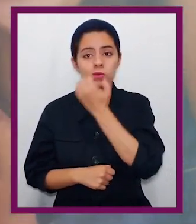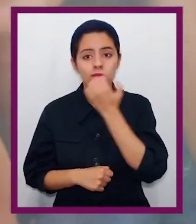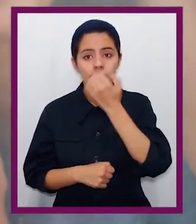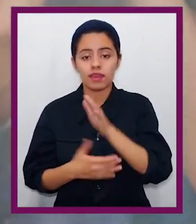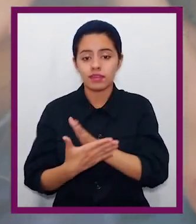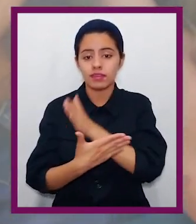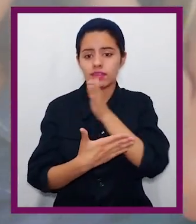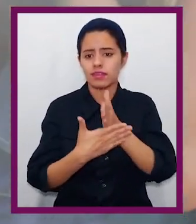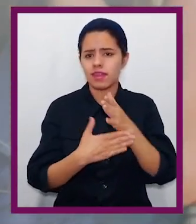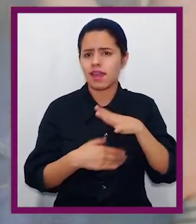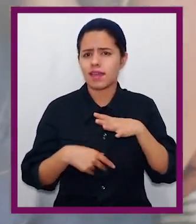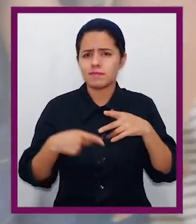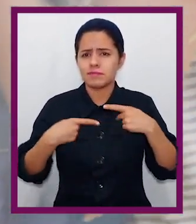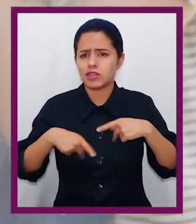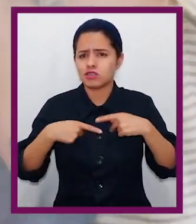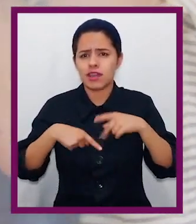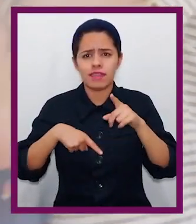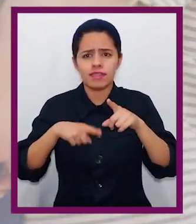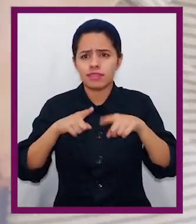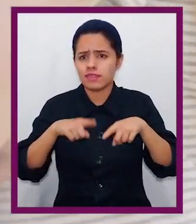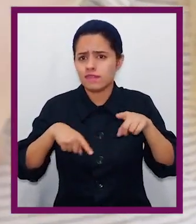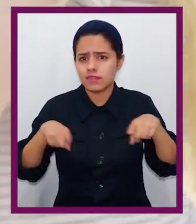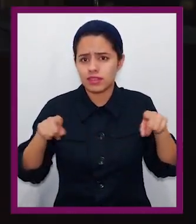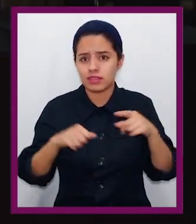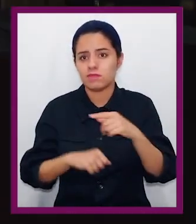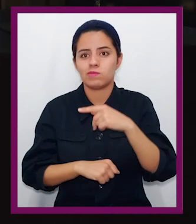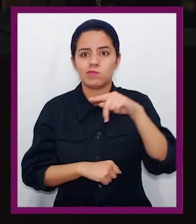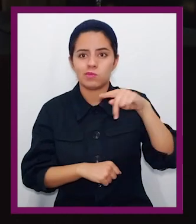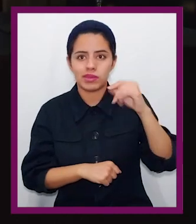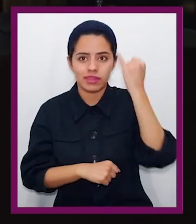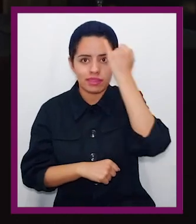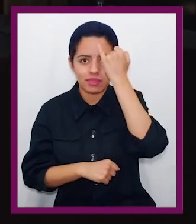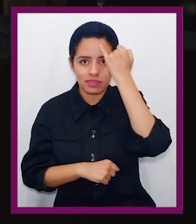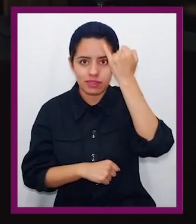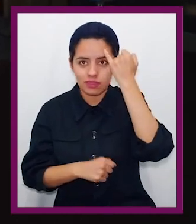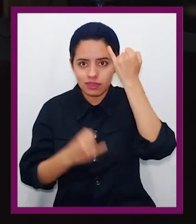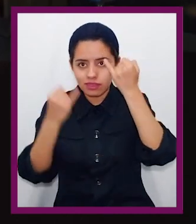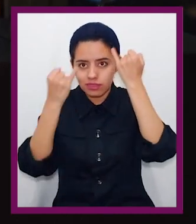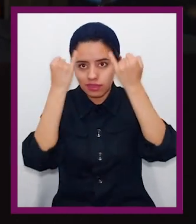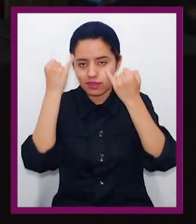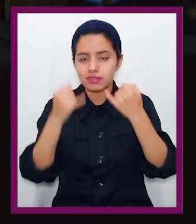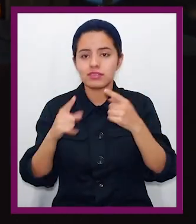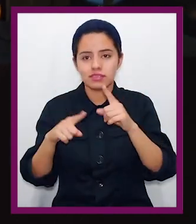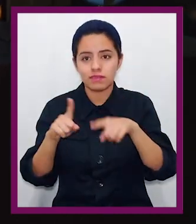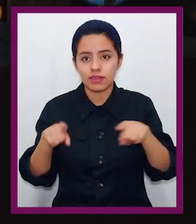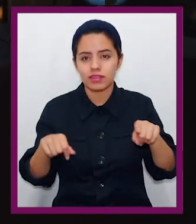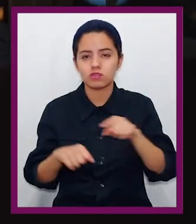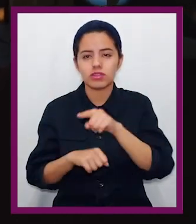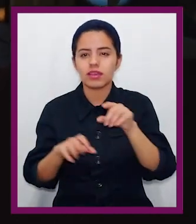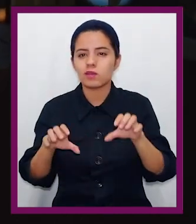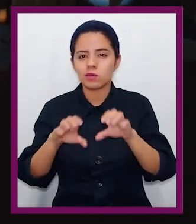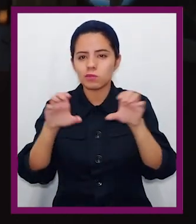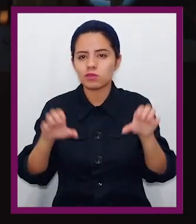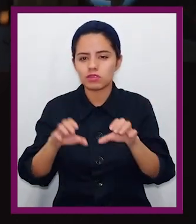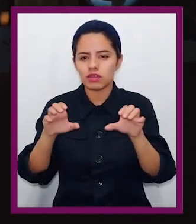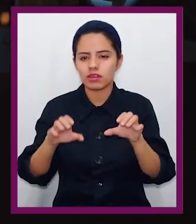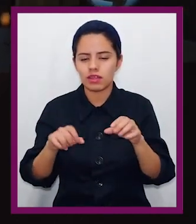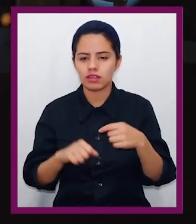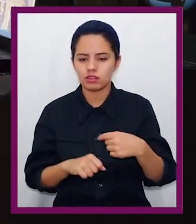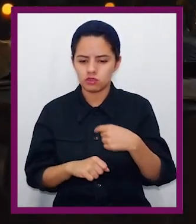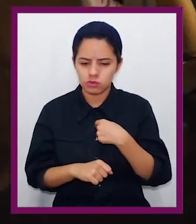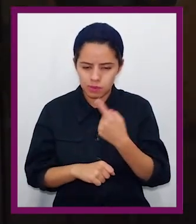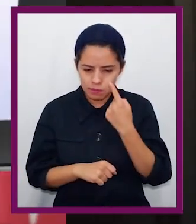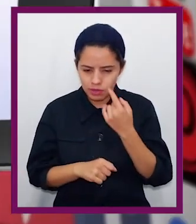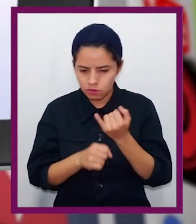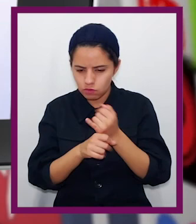una diversidad impresionante de personas que tienen una diversidad de ideas. Cuando nosotros estamos frente a nuestra computadora, nosotros definimos